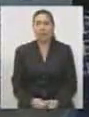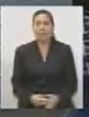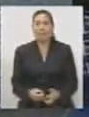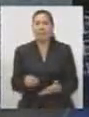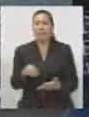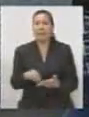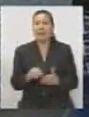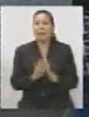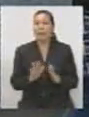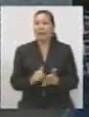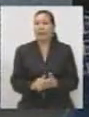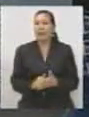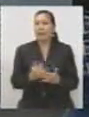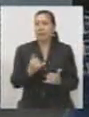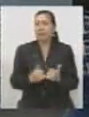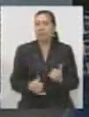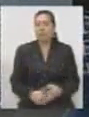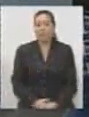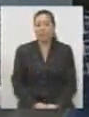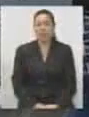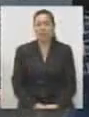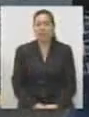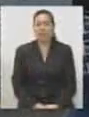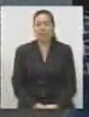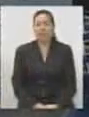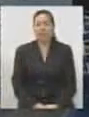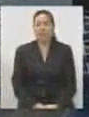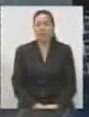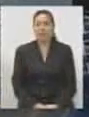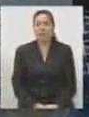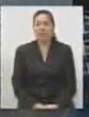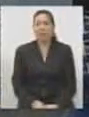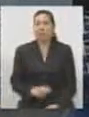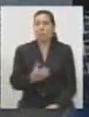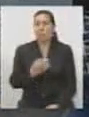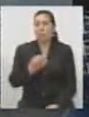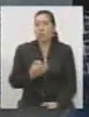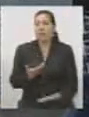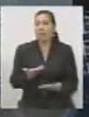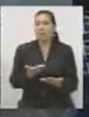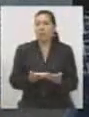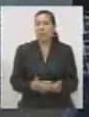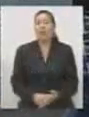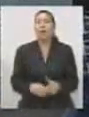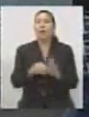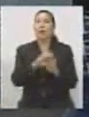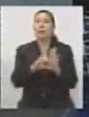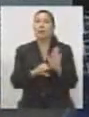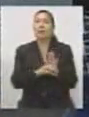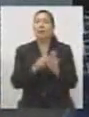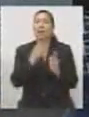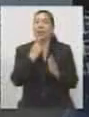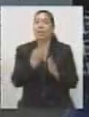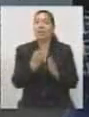Miembros cuya gestión ya está vencida. No, o sea, una vez que se comete una infracción constitucional,